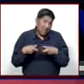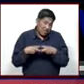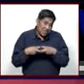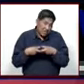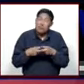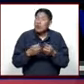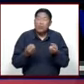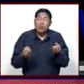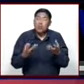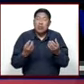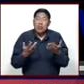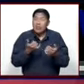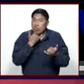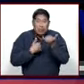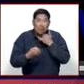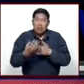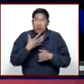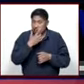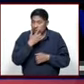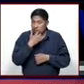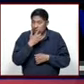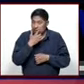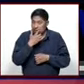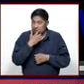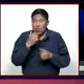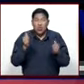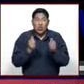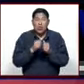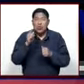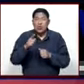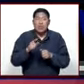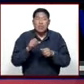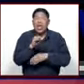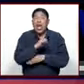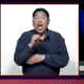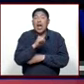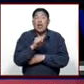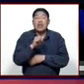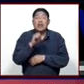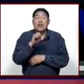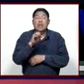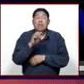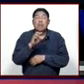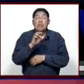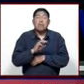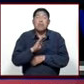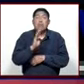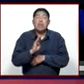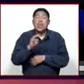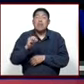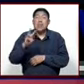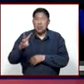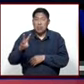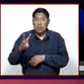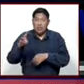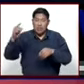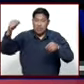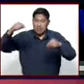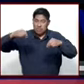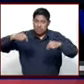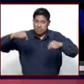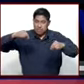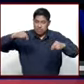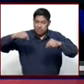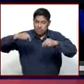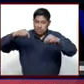A ver, cuéntanos por favor, Adrián. Estamos contigo con esa información. Los autos de BMW en Carolina del Sur serán fabricados por un particular